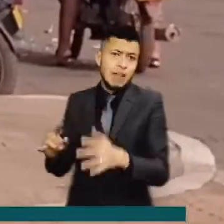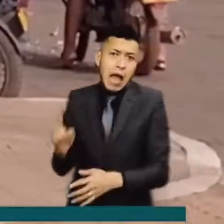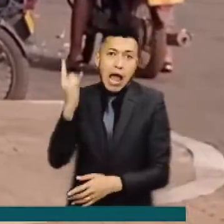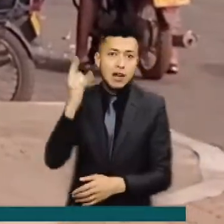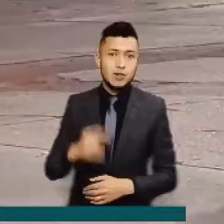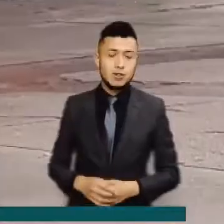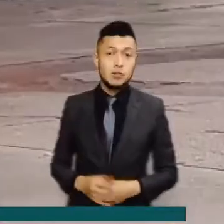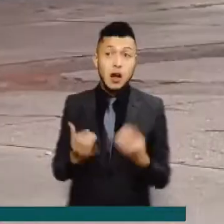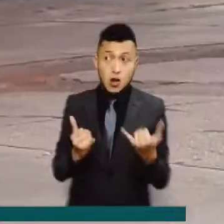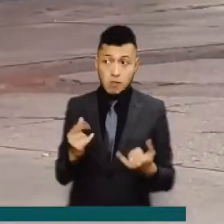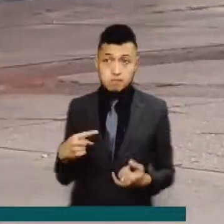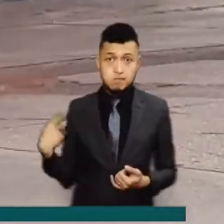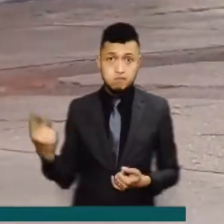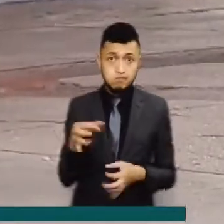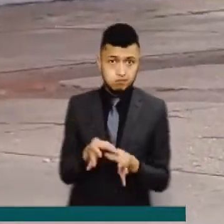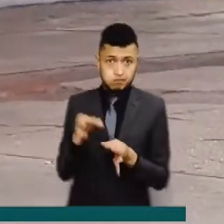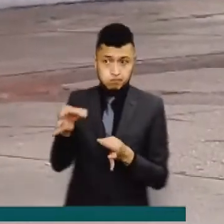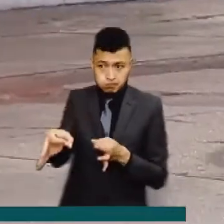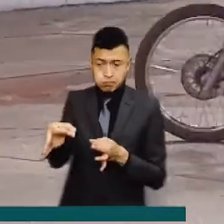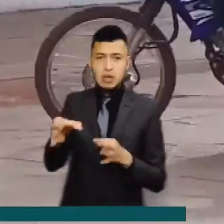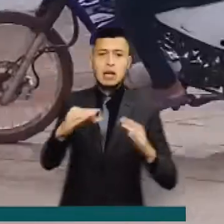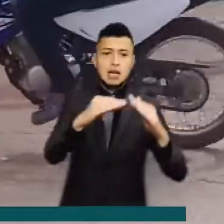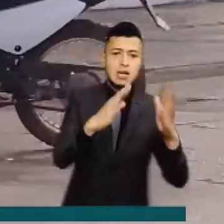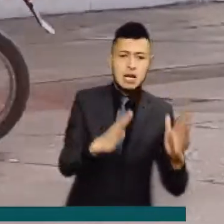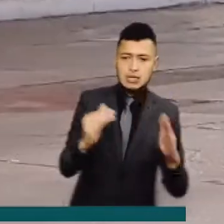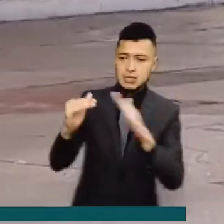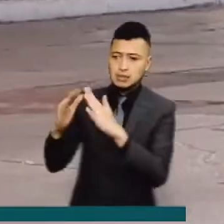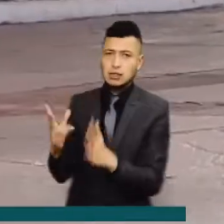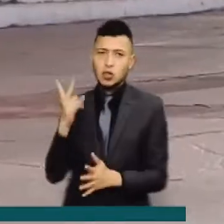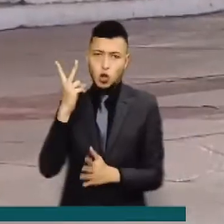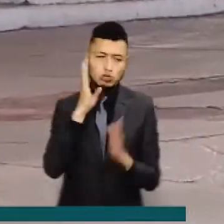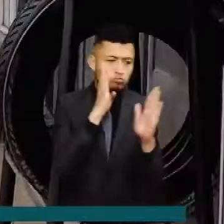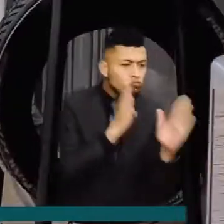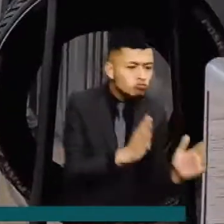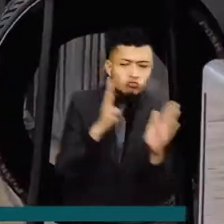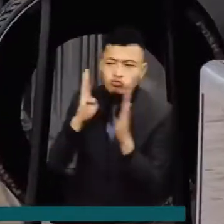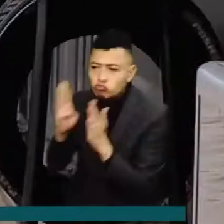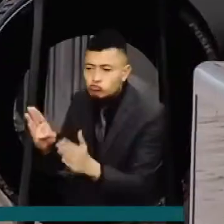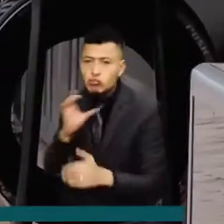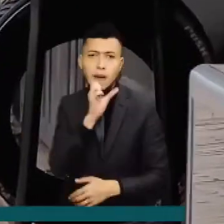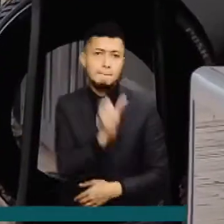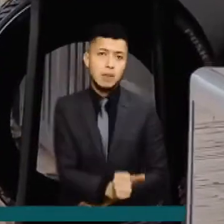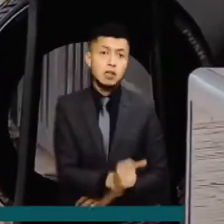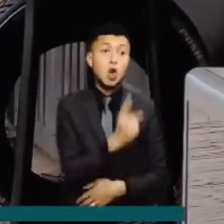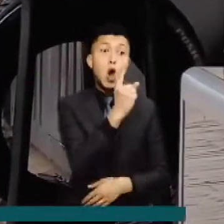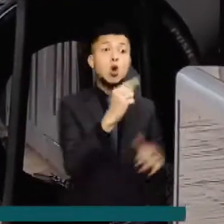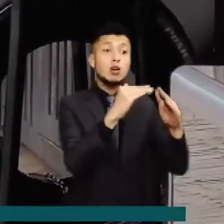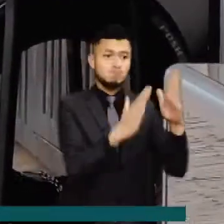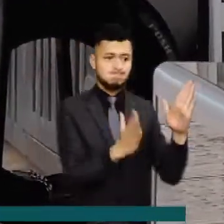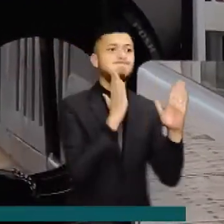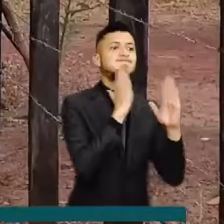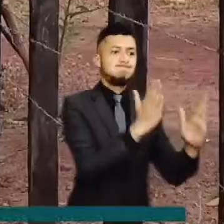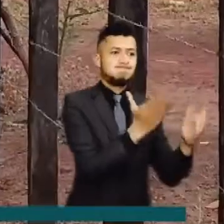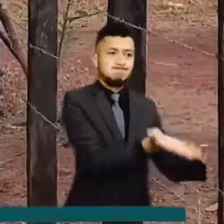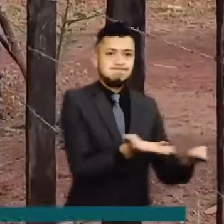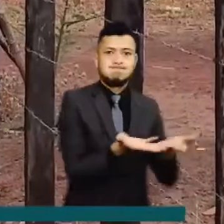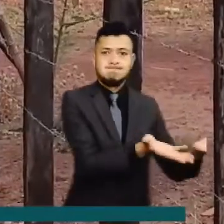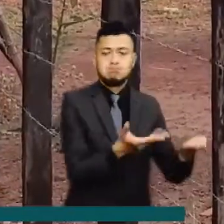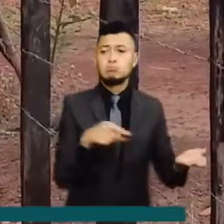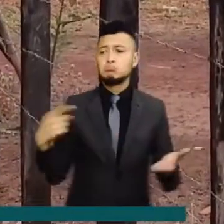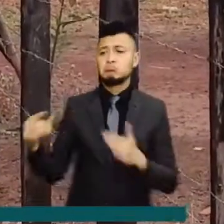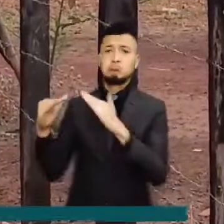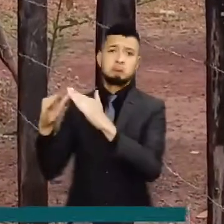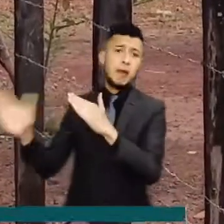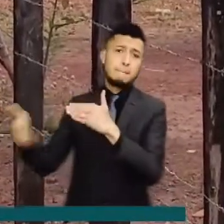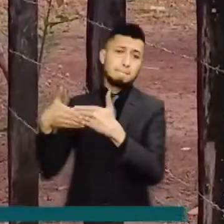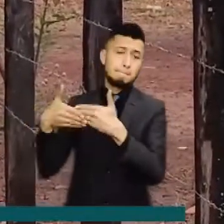de vulnerabilidad. Actualmente, el municipio cuenta con 2 casas para la atención del adulto mayor, pero solo una está en